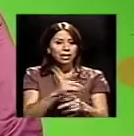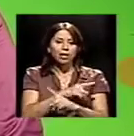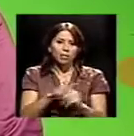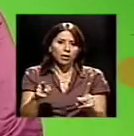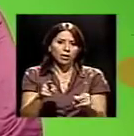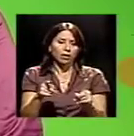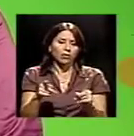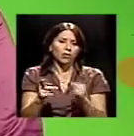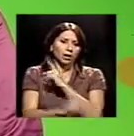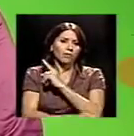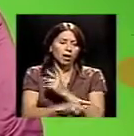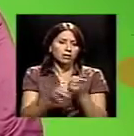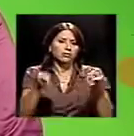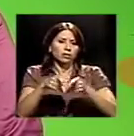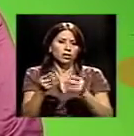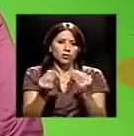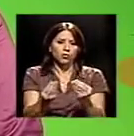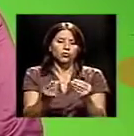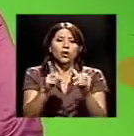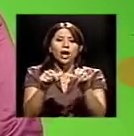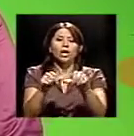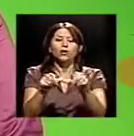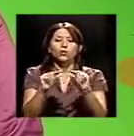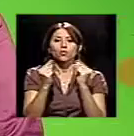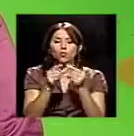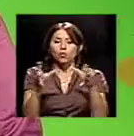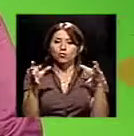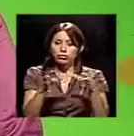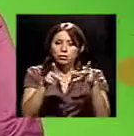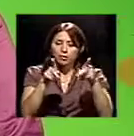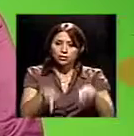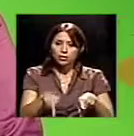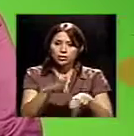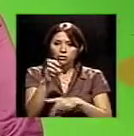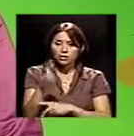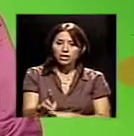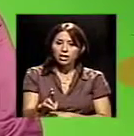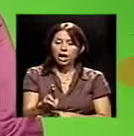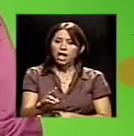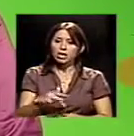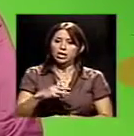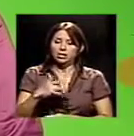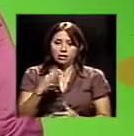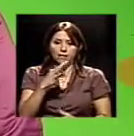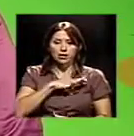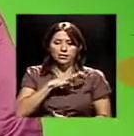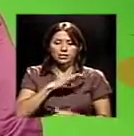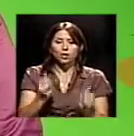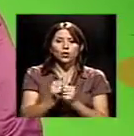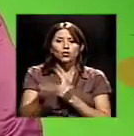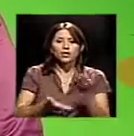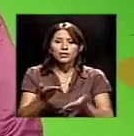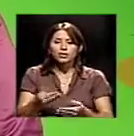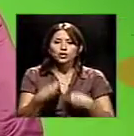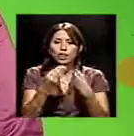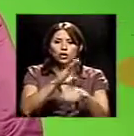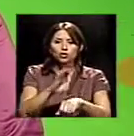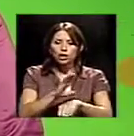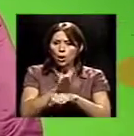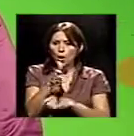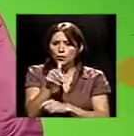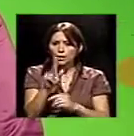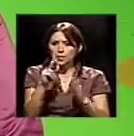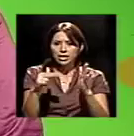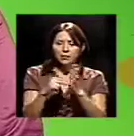en el país. Hay un sector de la población que se ve beneficiado directamente con los servicios que da el Consejo. Estamos hablando de alrededor de